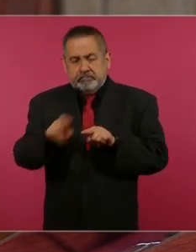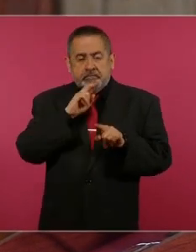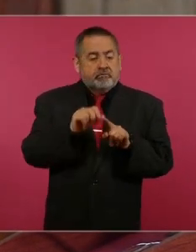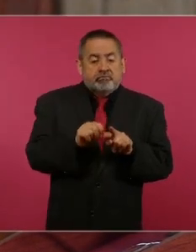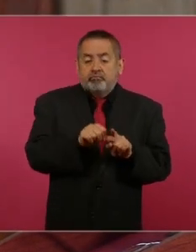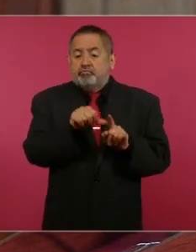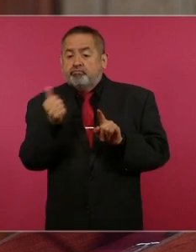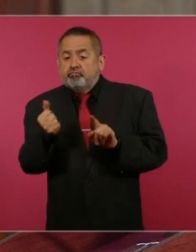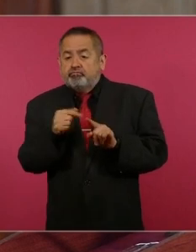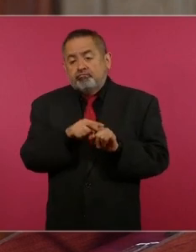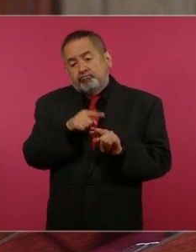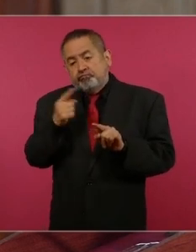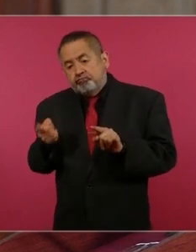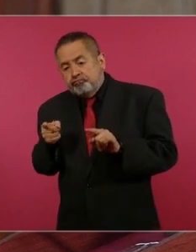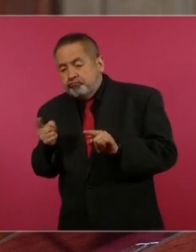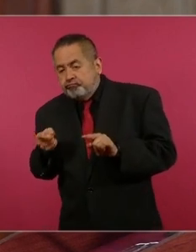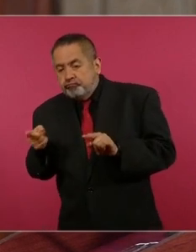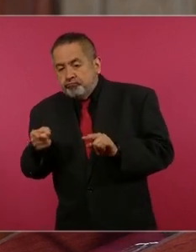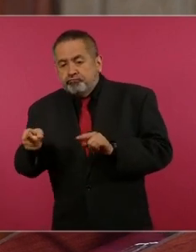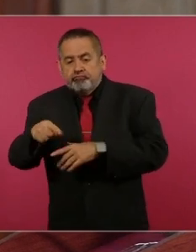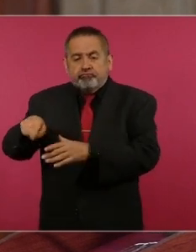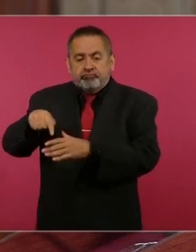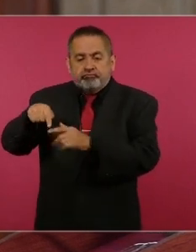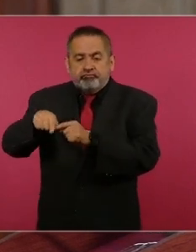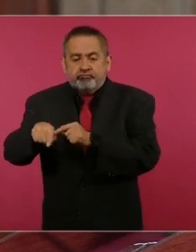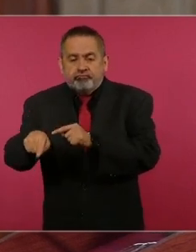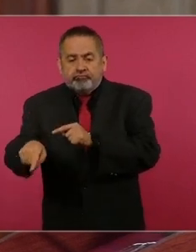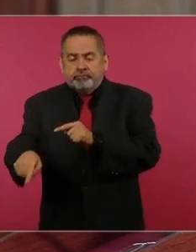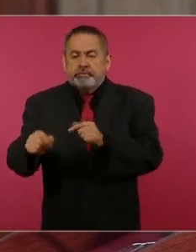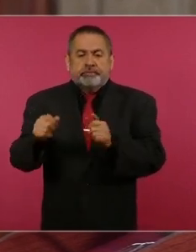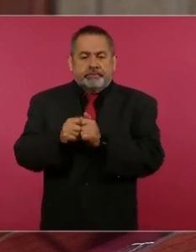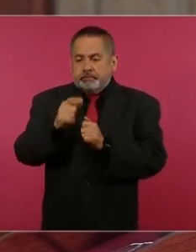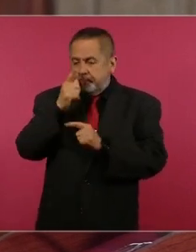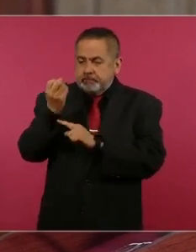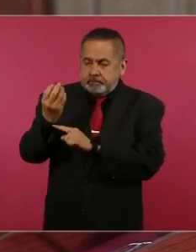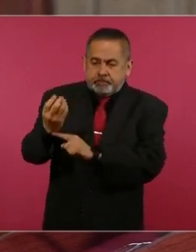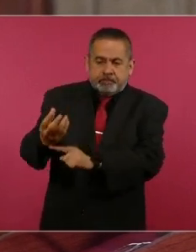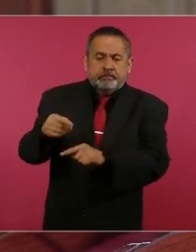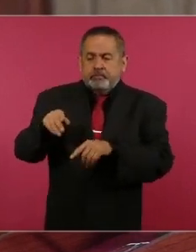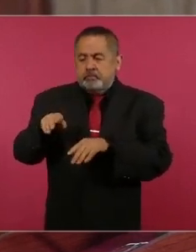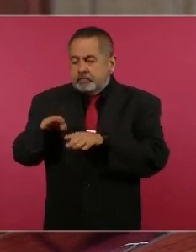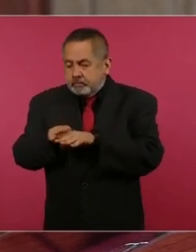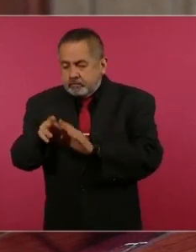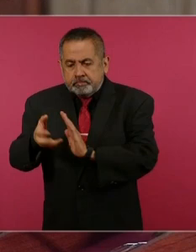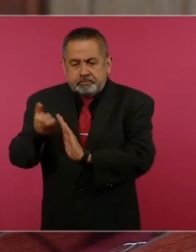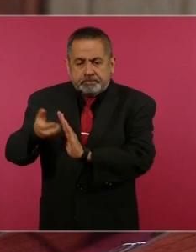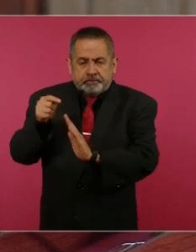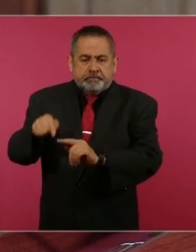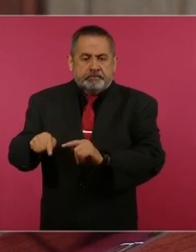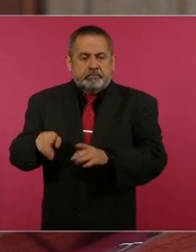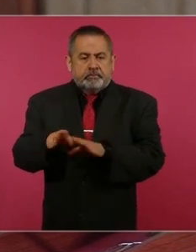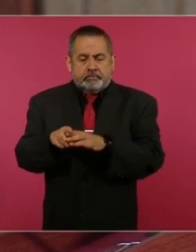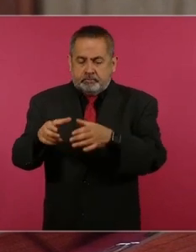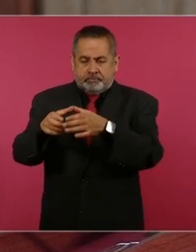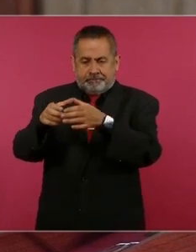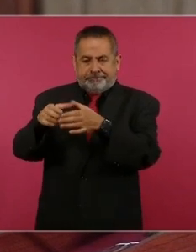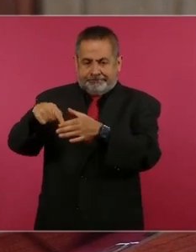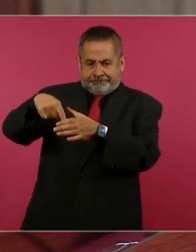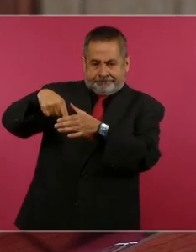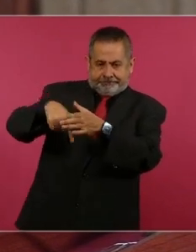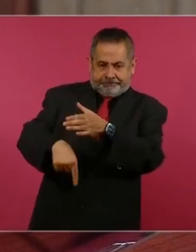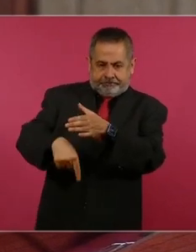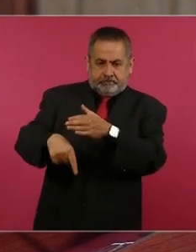directamente a donde están los mineros con dos procedimientos. Los procedimientos de lumbreras 1 y 2, que son excavaciones verticales